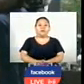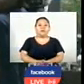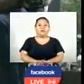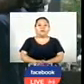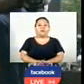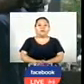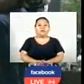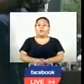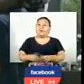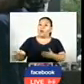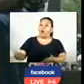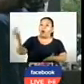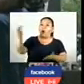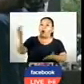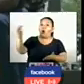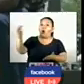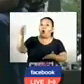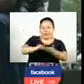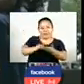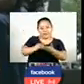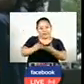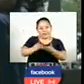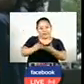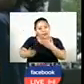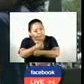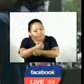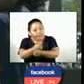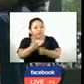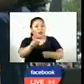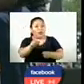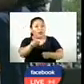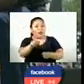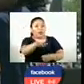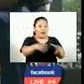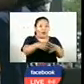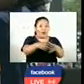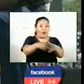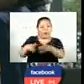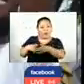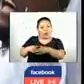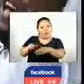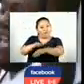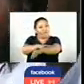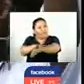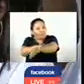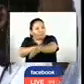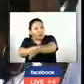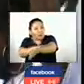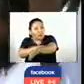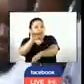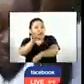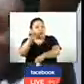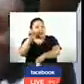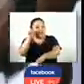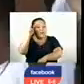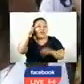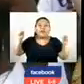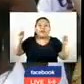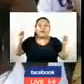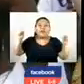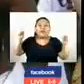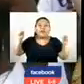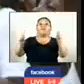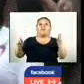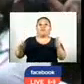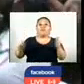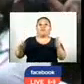la reivindicación de las libertades civiles en la comunidad afroamericana de estados unidos se vuelve motivo de celebración nacional a